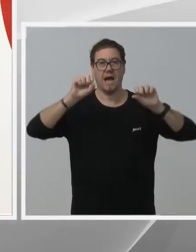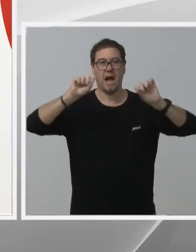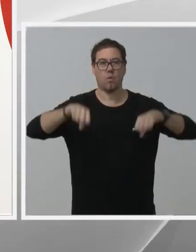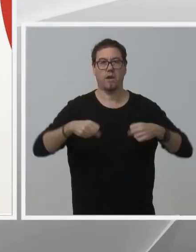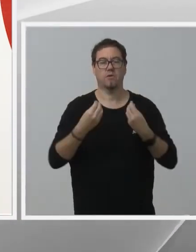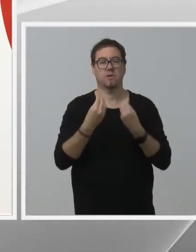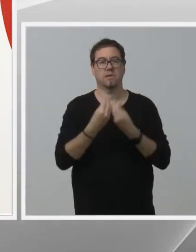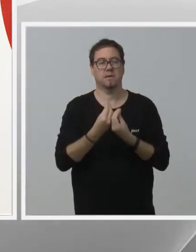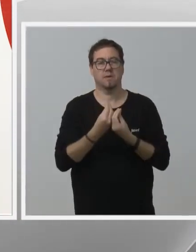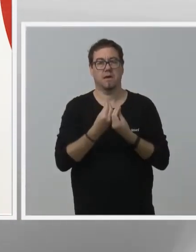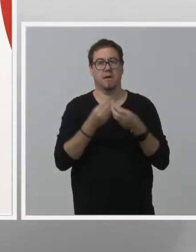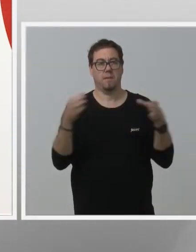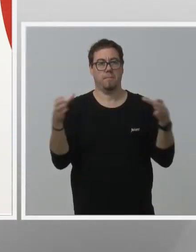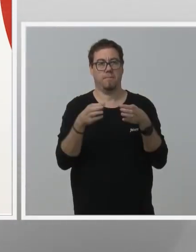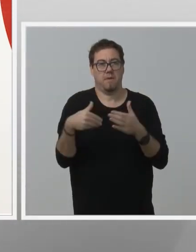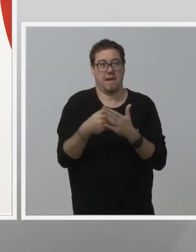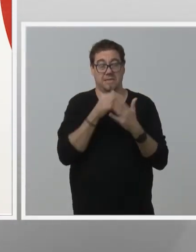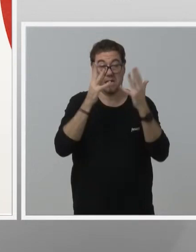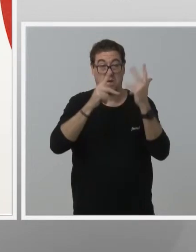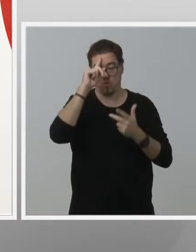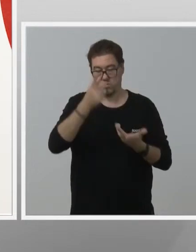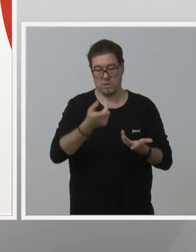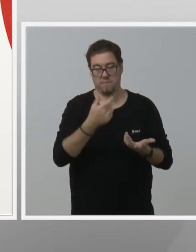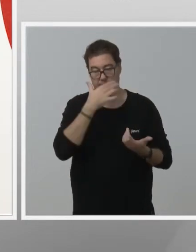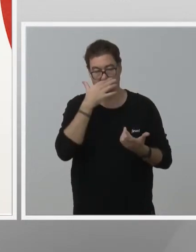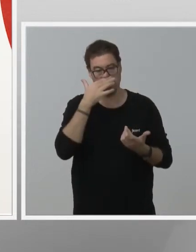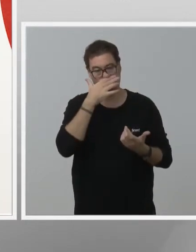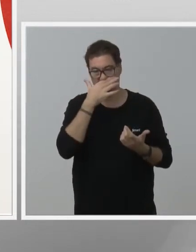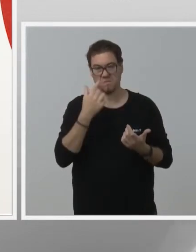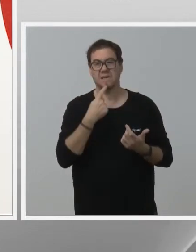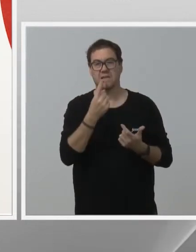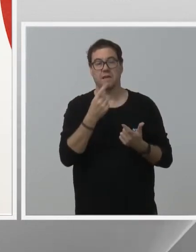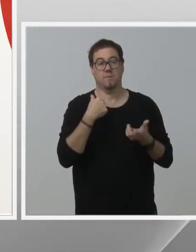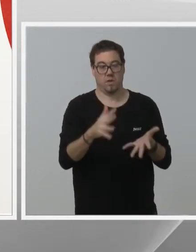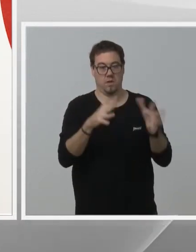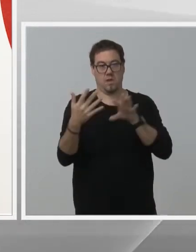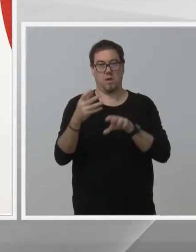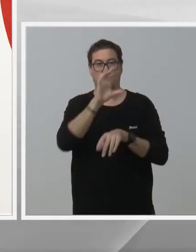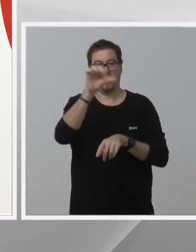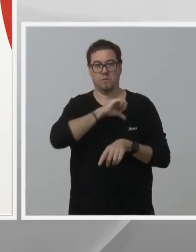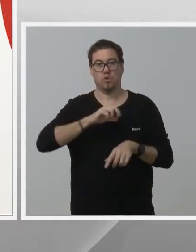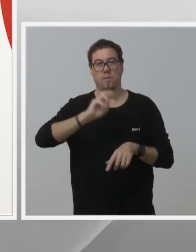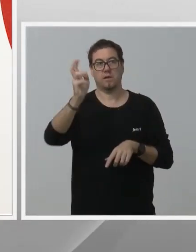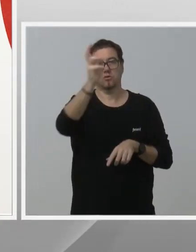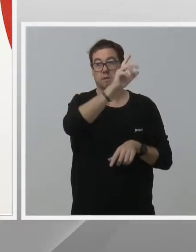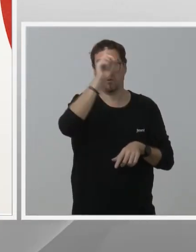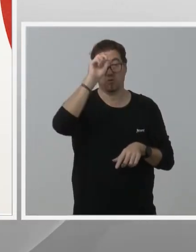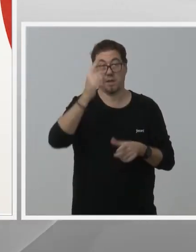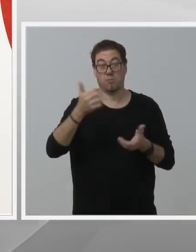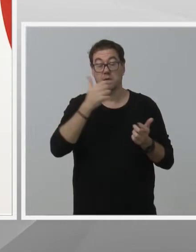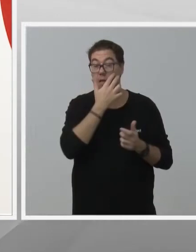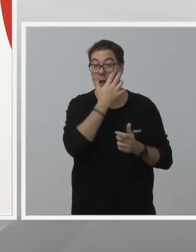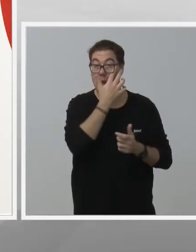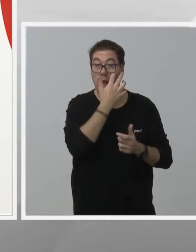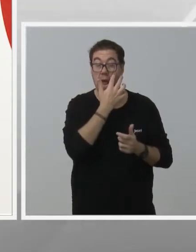sobre el cual hay una total opacidad de cómo se ha llegado a ese cálculo y que se dice que será extrapolable a otras comunidades, pero no sabemos nada más. Y en